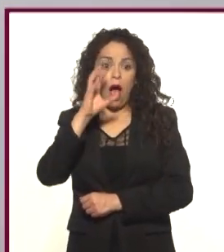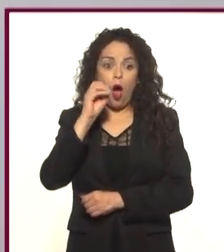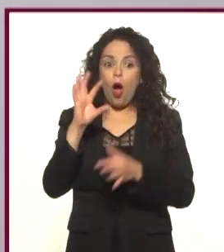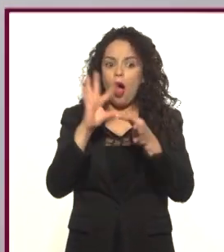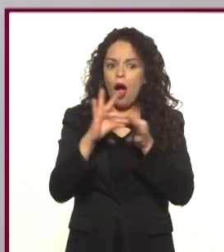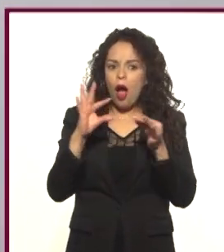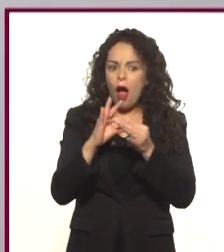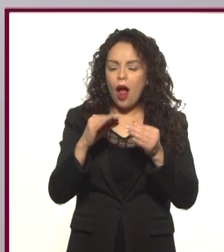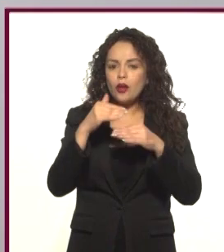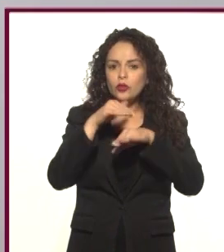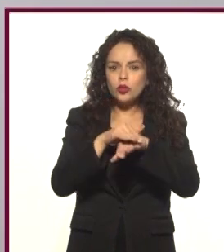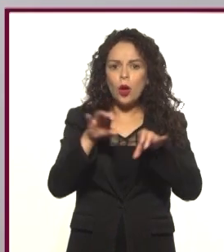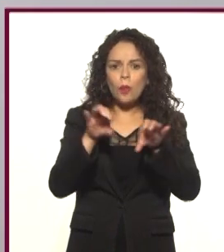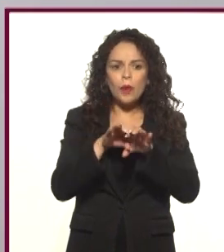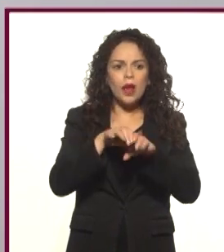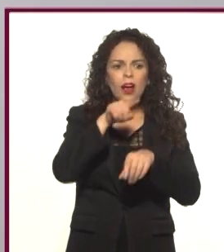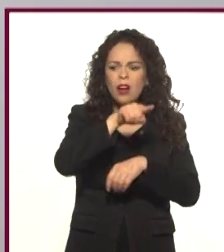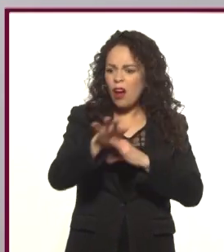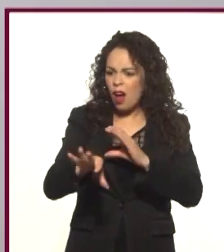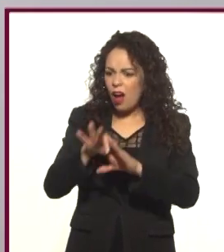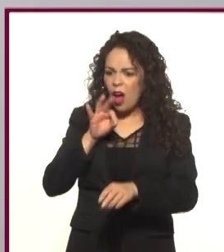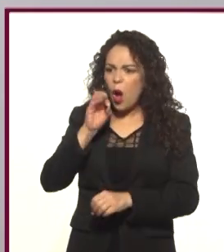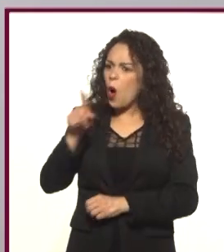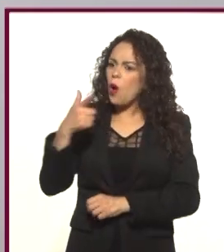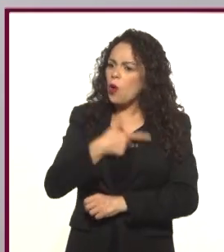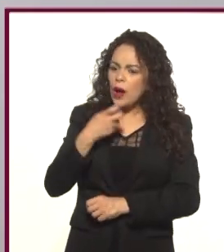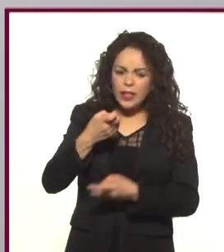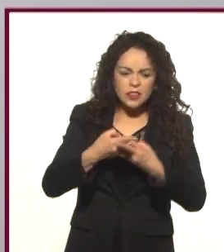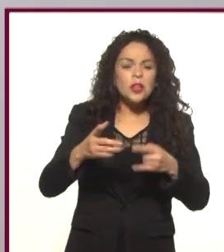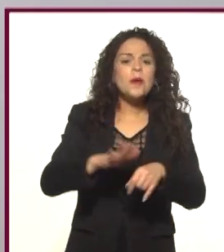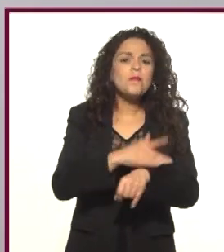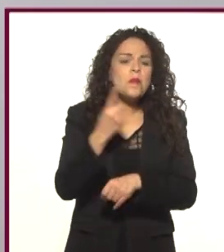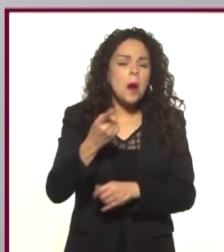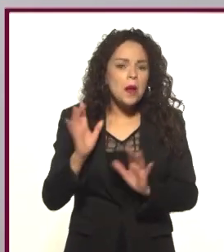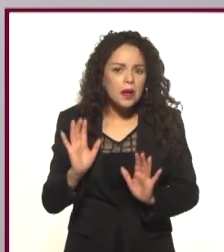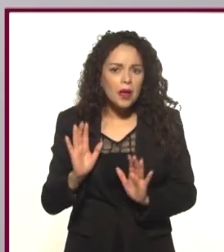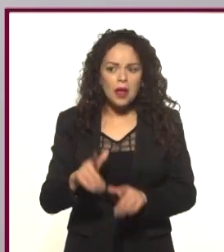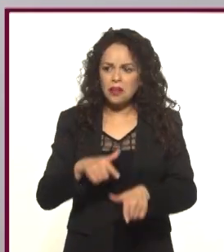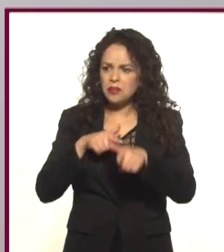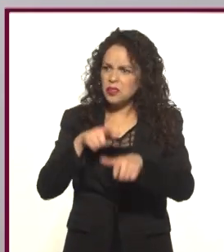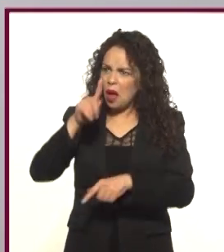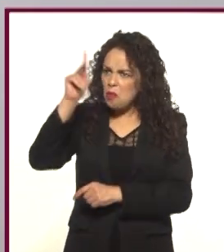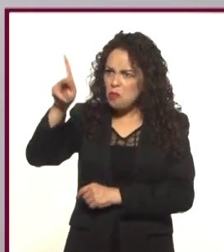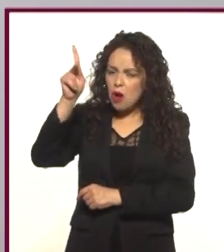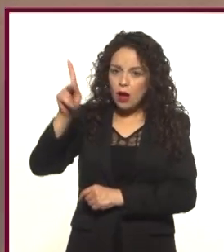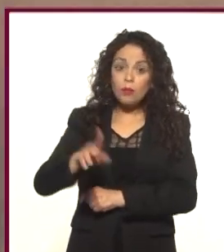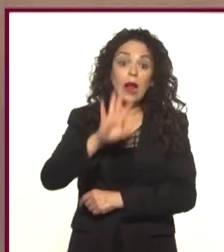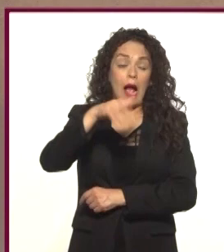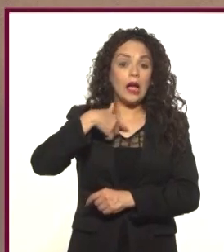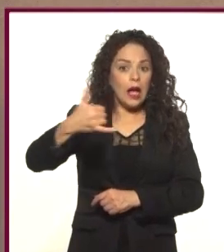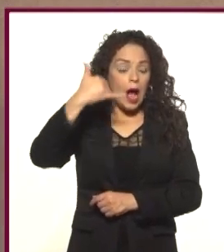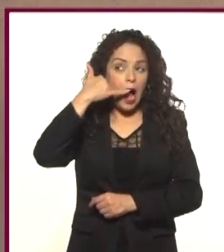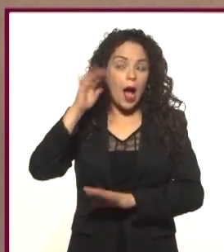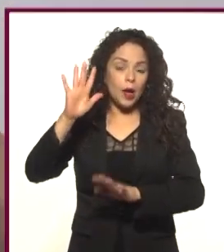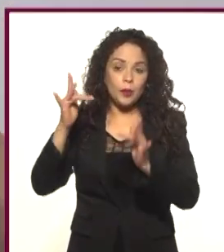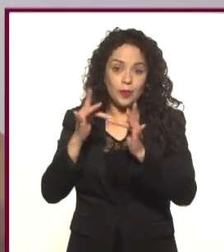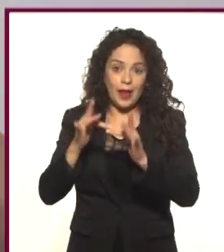cuentan más sobre cómo los consiguieron o por qué les gustaban tanto esas historias. Creo que siguen en el pueblo. Les voy a marcar.